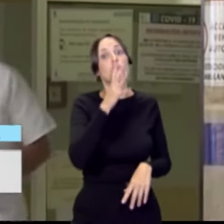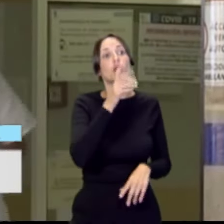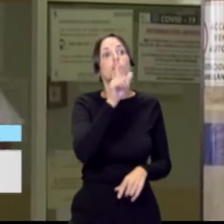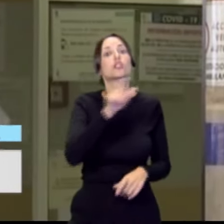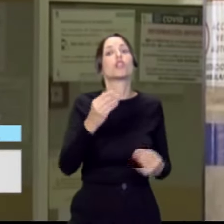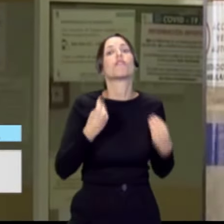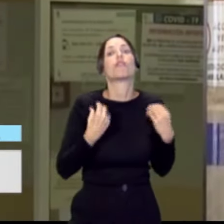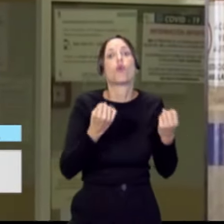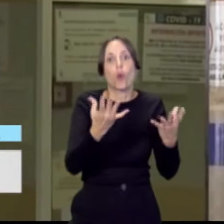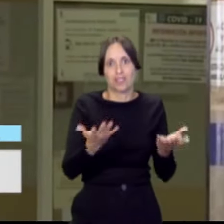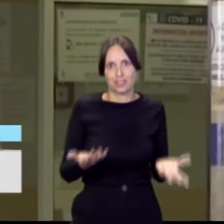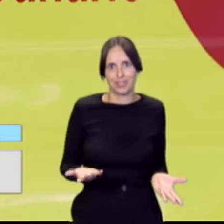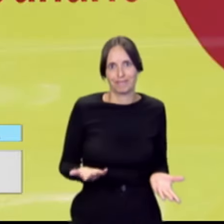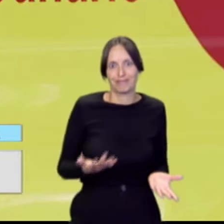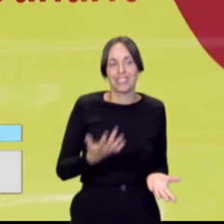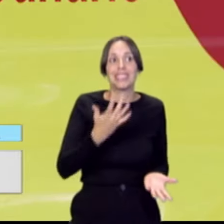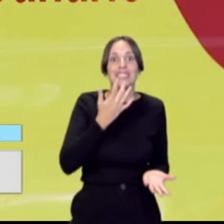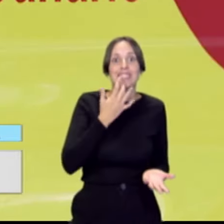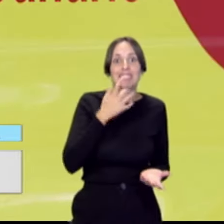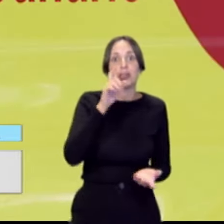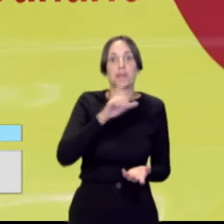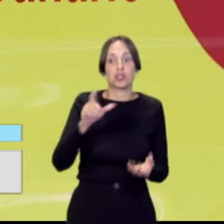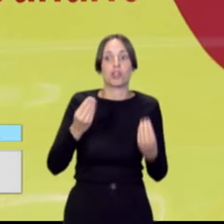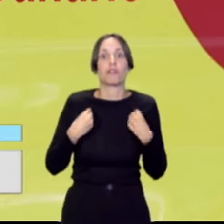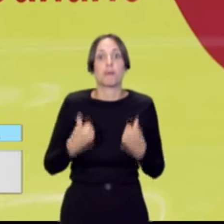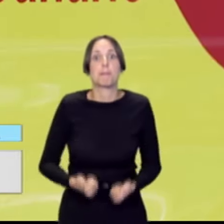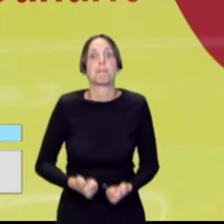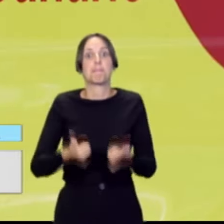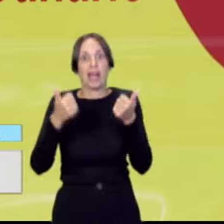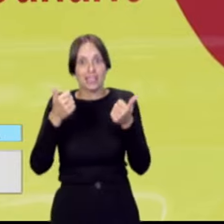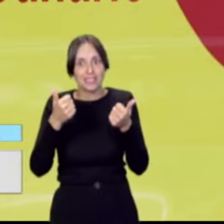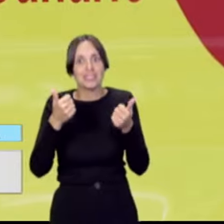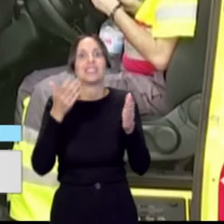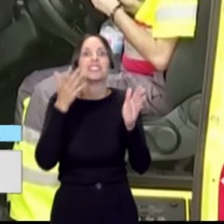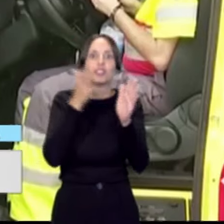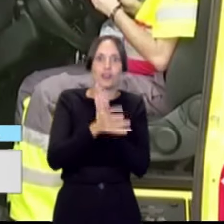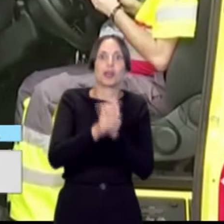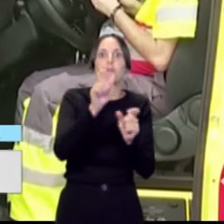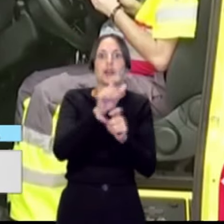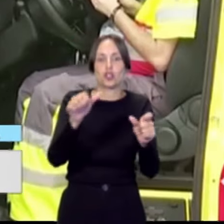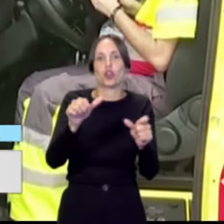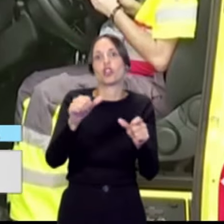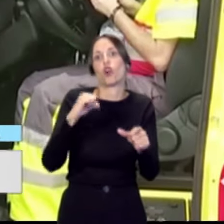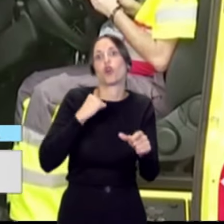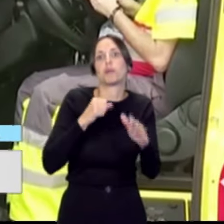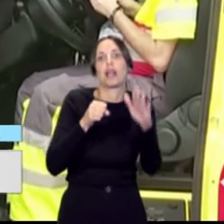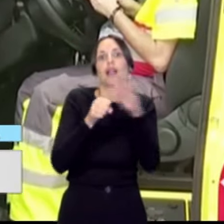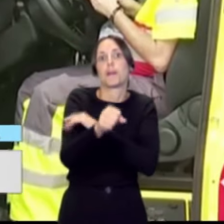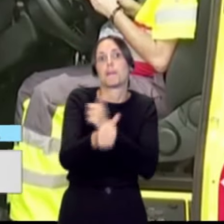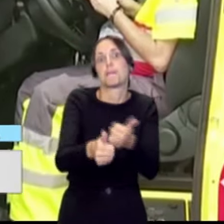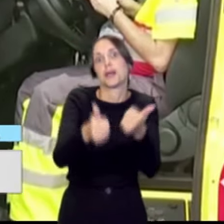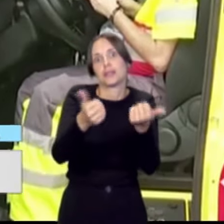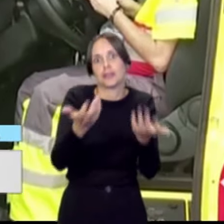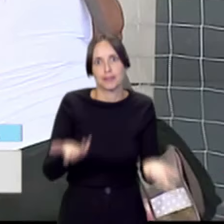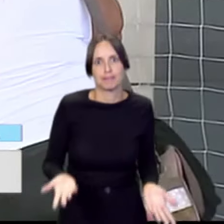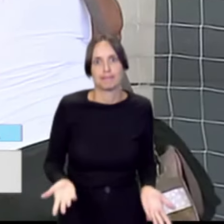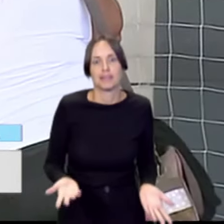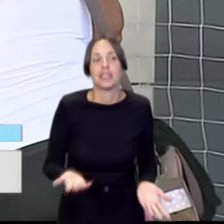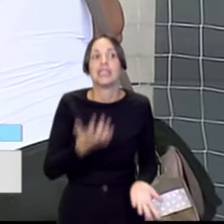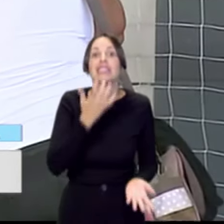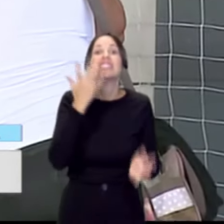tendrá usted cifras mayores porque hay más población. Después, si usted me dice que hablamos de